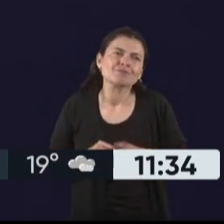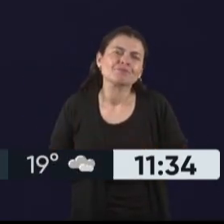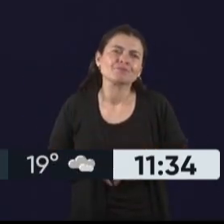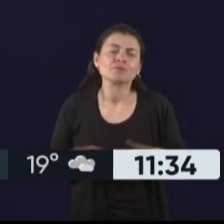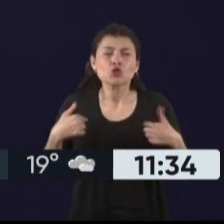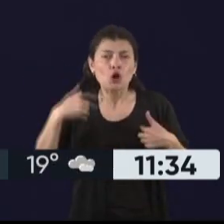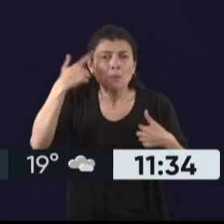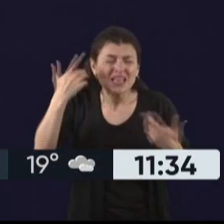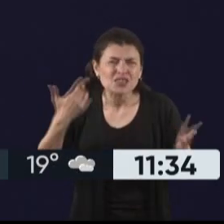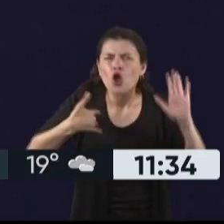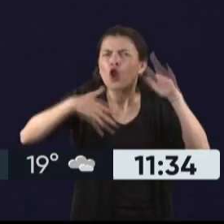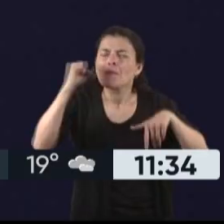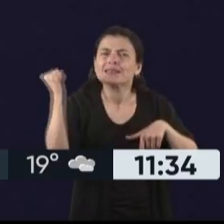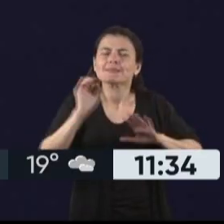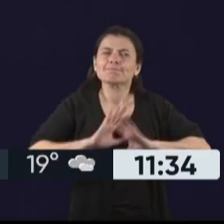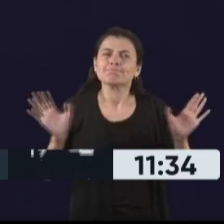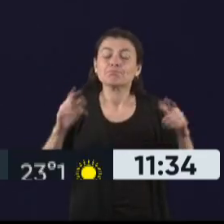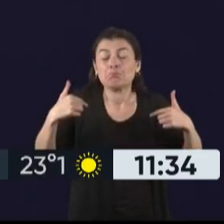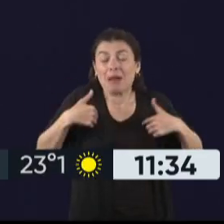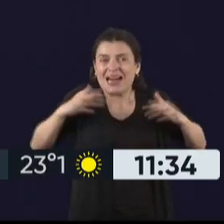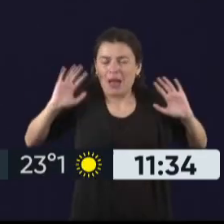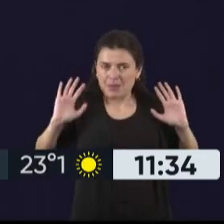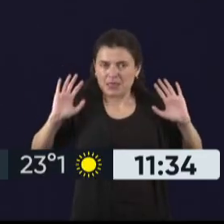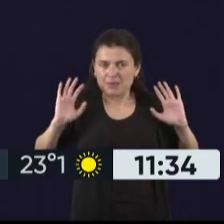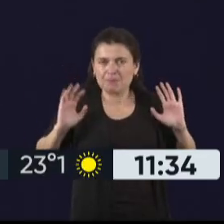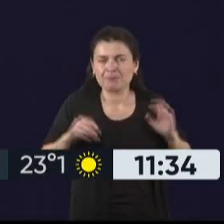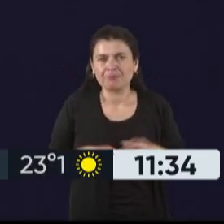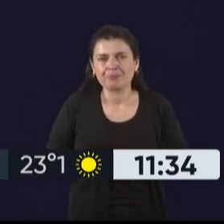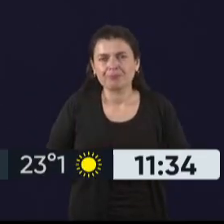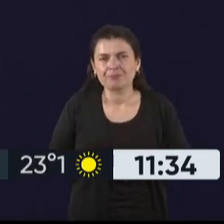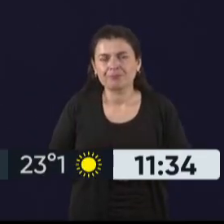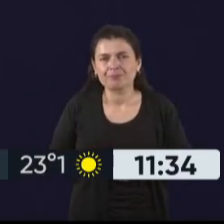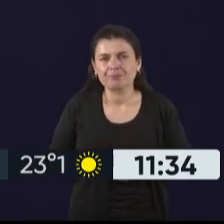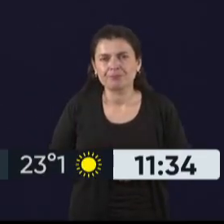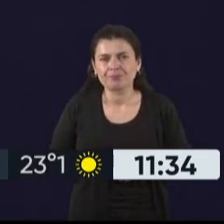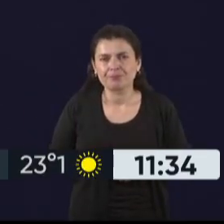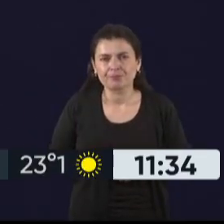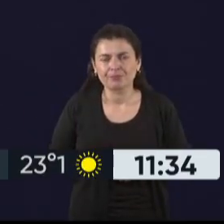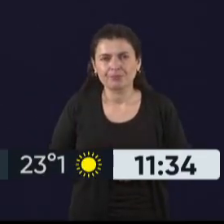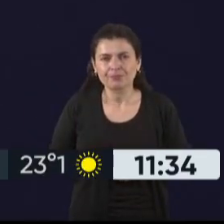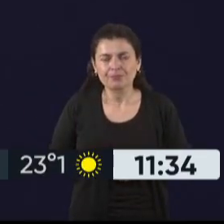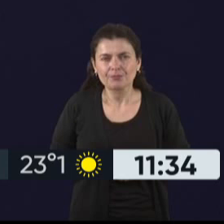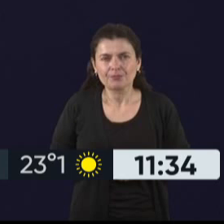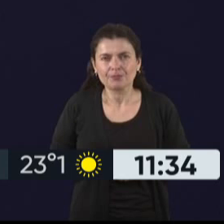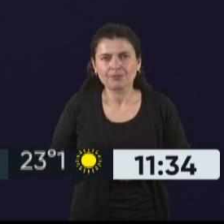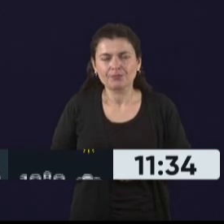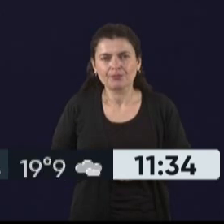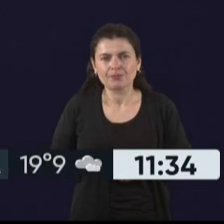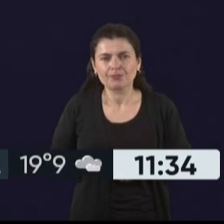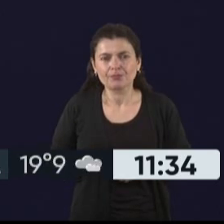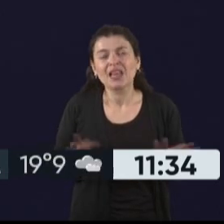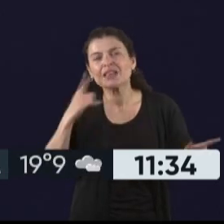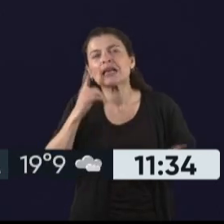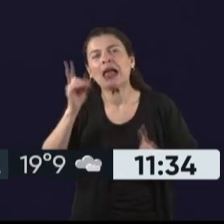tomar lo más impresionante para mí, está mal lo que hago, pero bueno, estoy a 2 meses de retirarme, así que me puedo